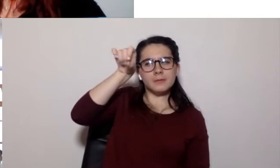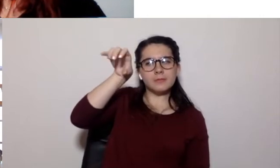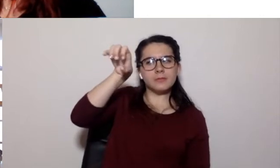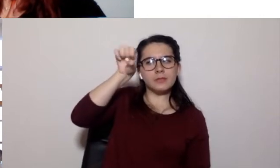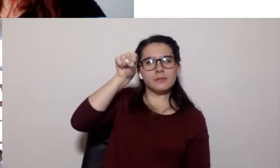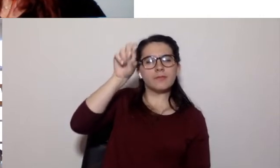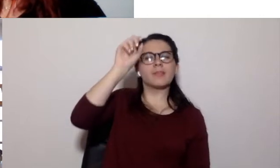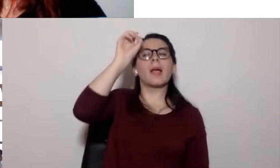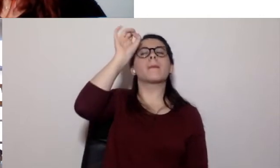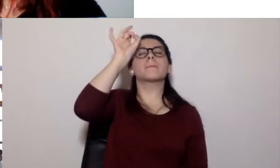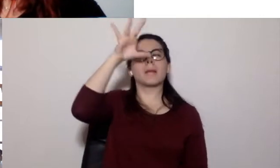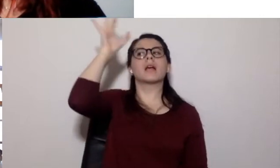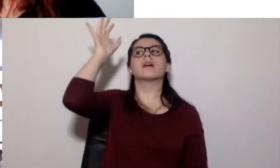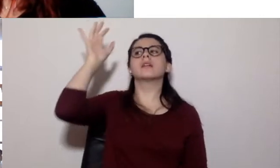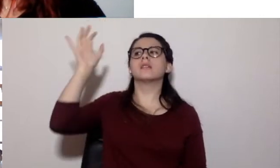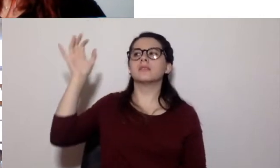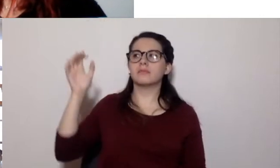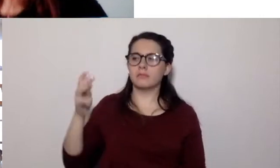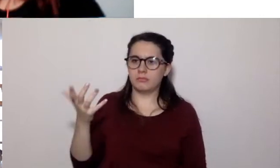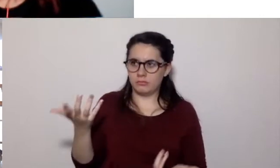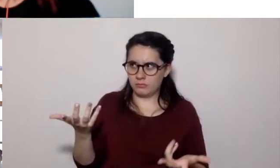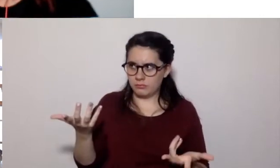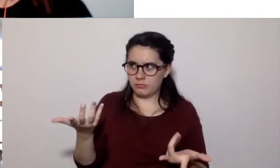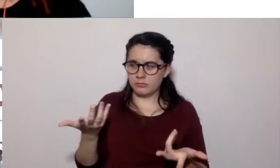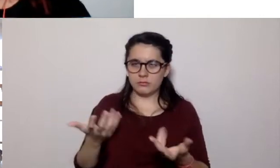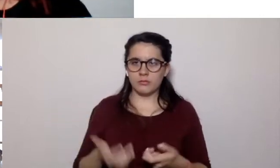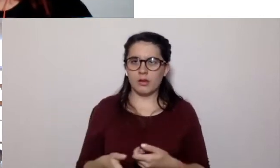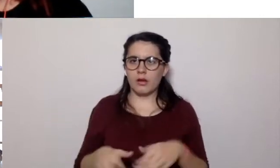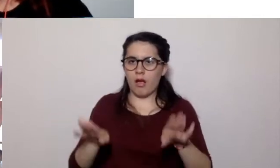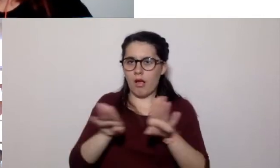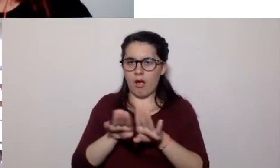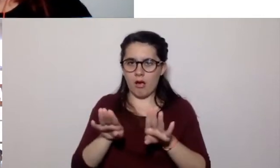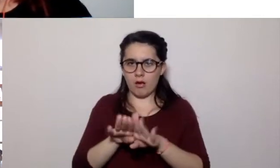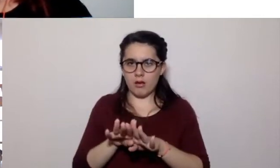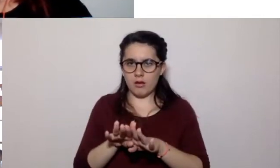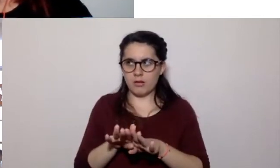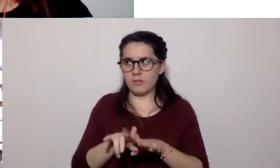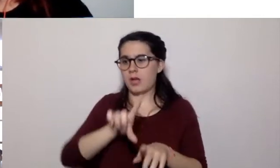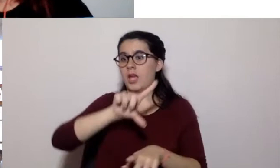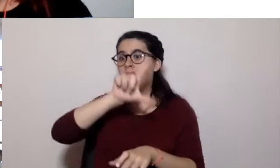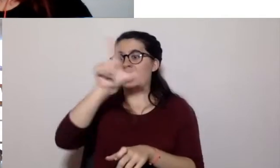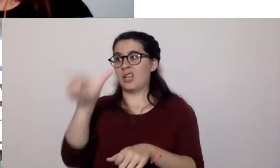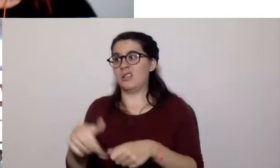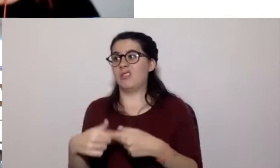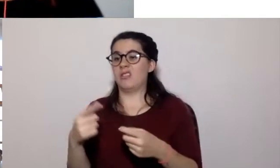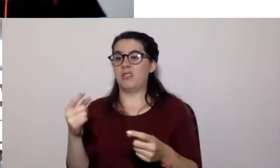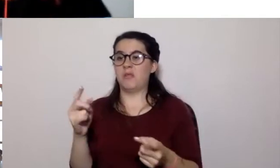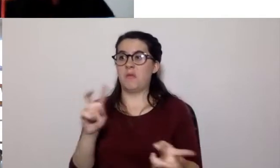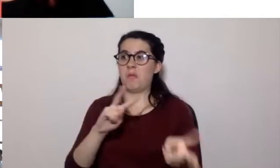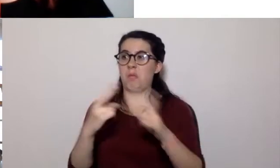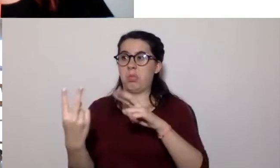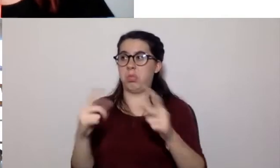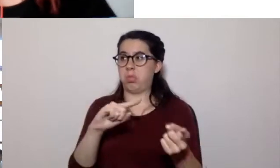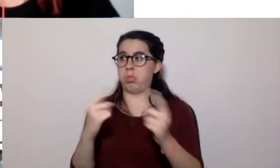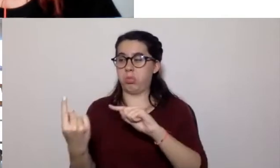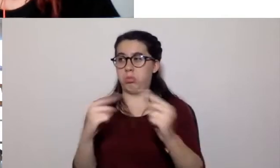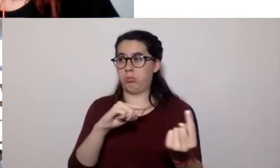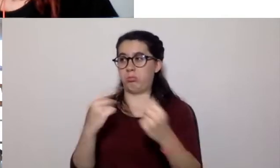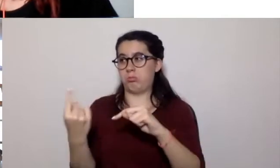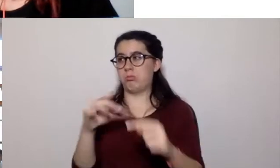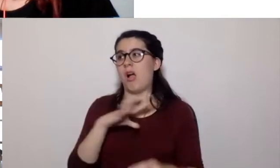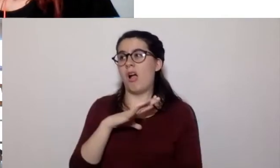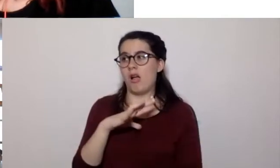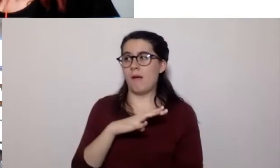¿no? Y eso obviamente trae broncas después, ¿no? O